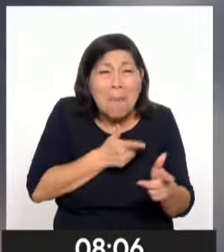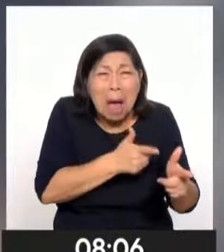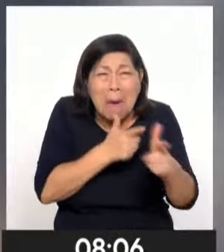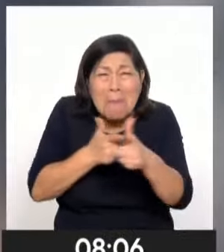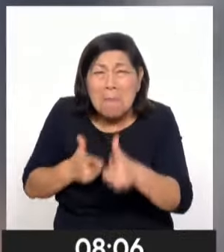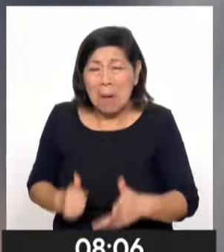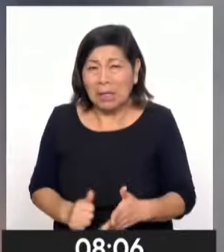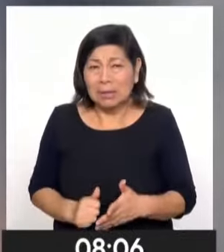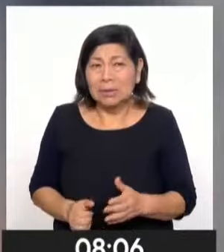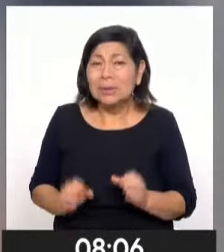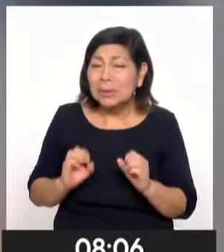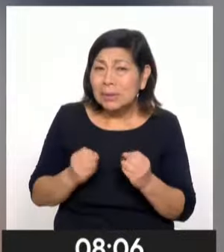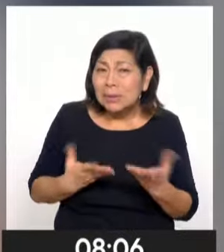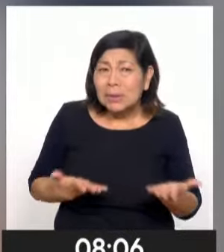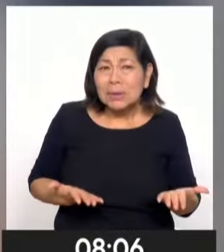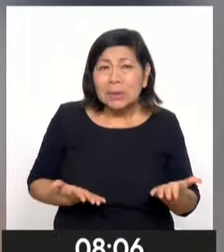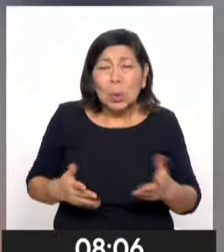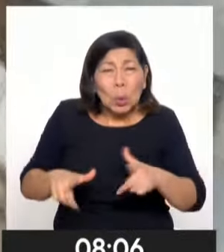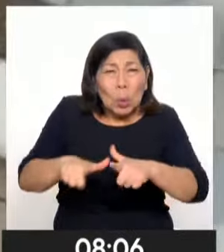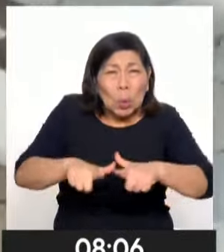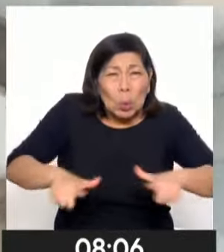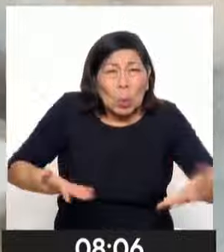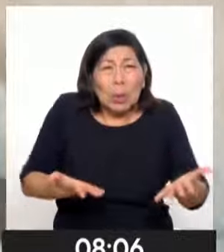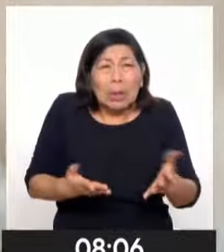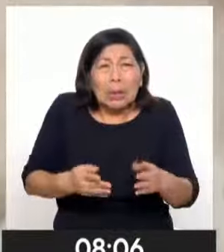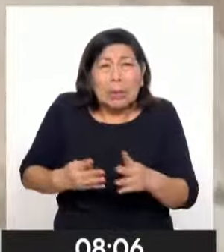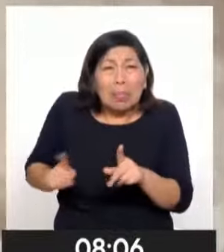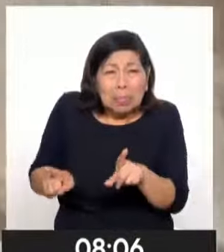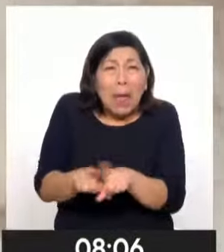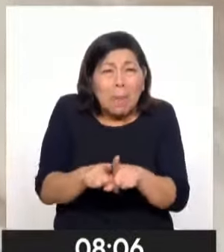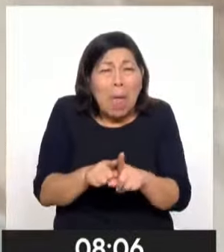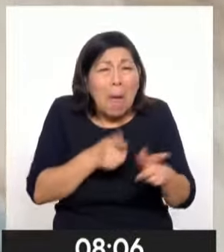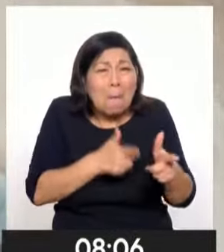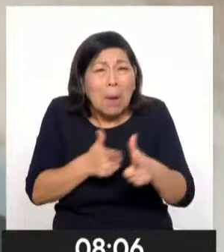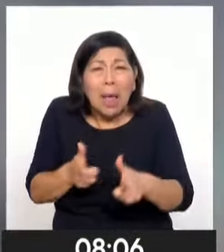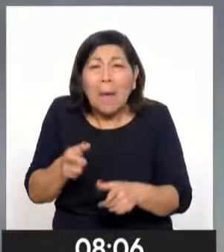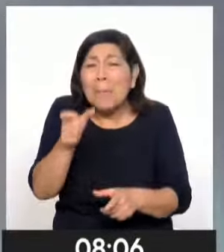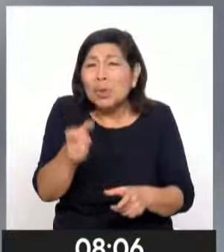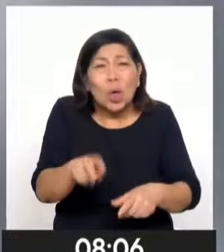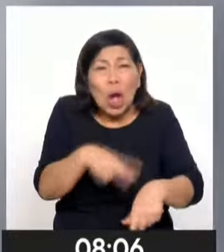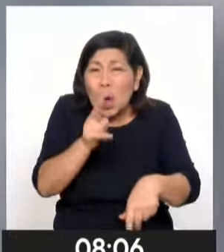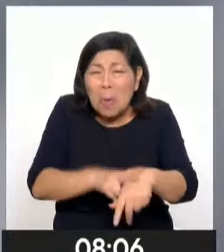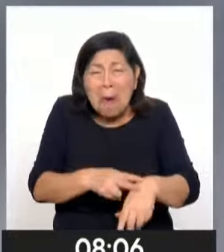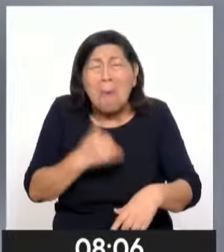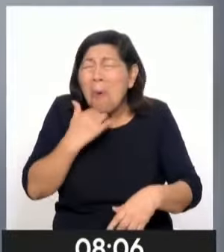Su avance permitió apoderarse de la zona. En su camino también mataron a civiles.